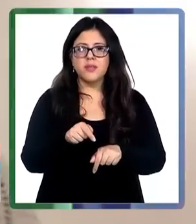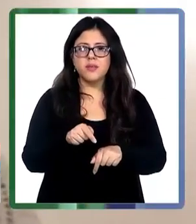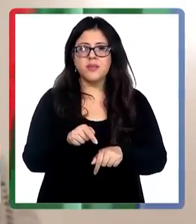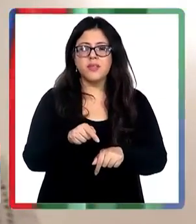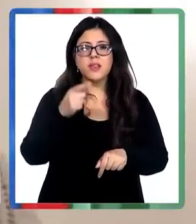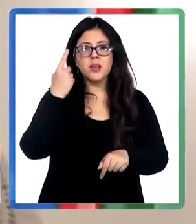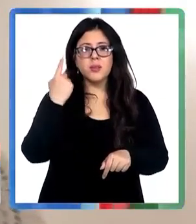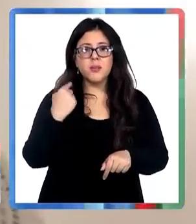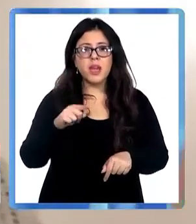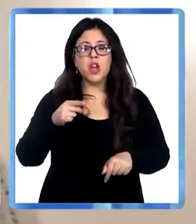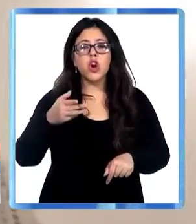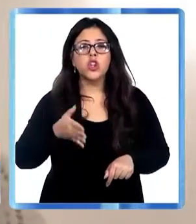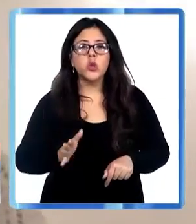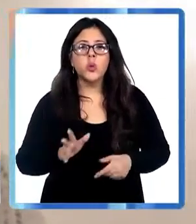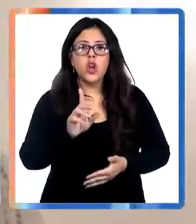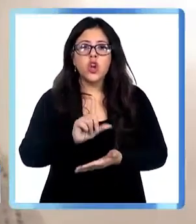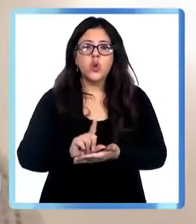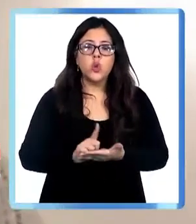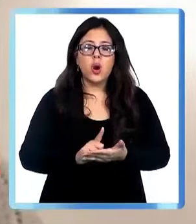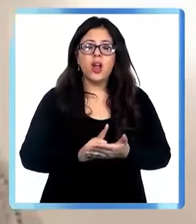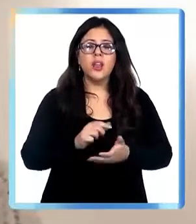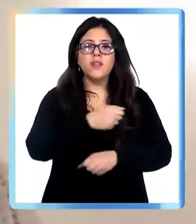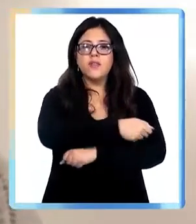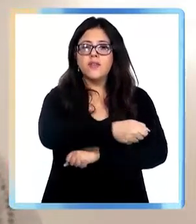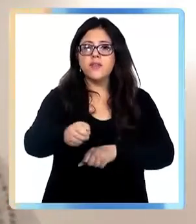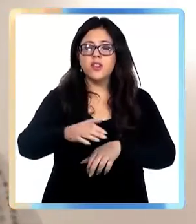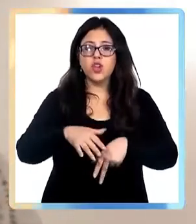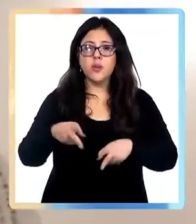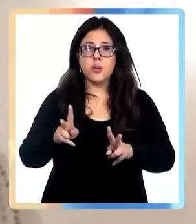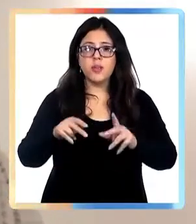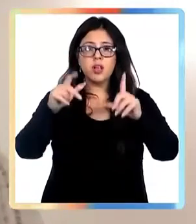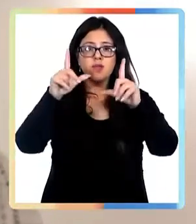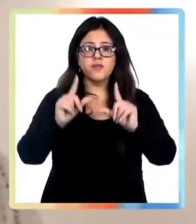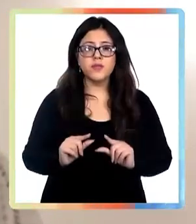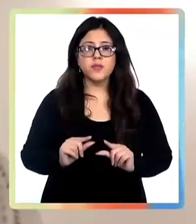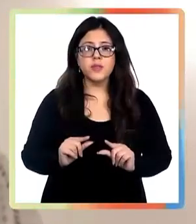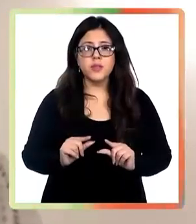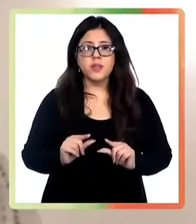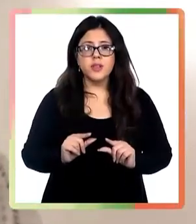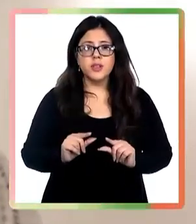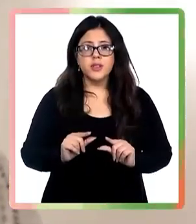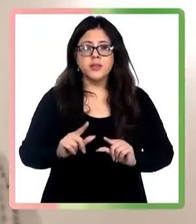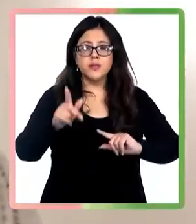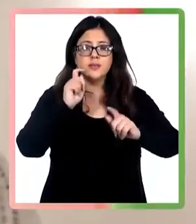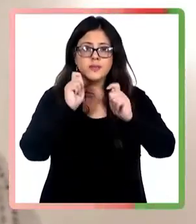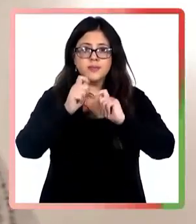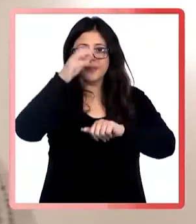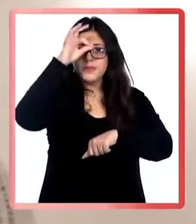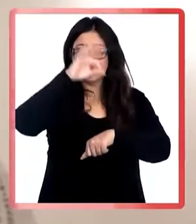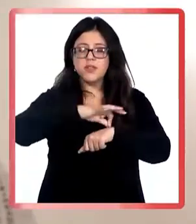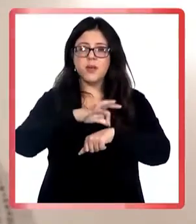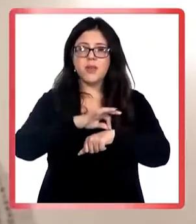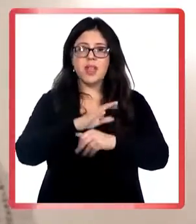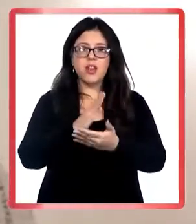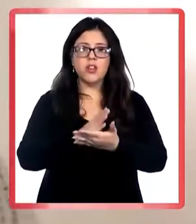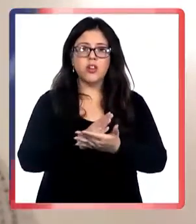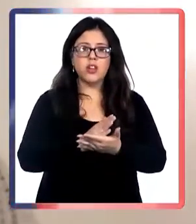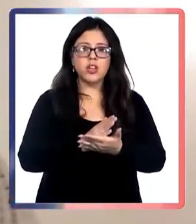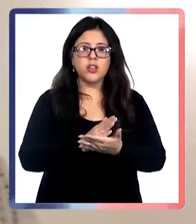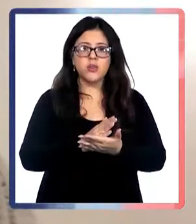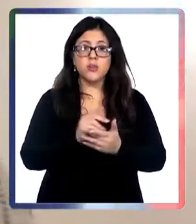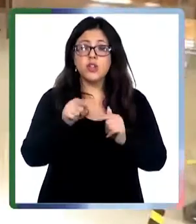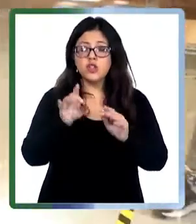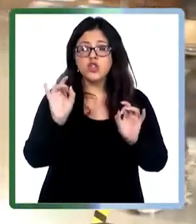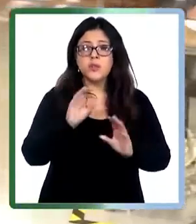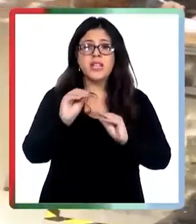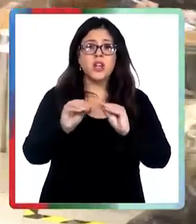pero definitivamente mantener los lugares ventilados son los que nos permiten disminuir el riesgo de contagio en las escuelas.